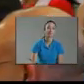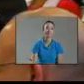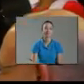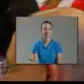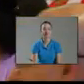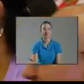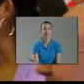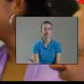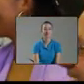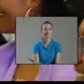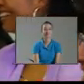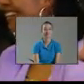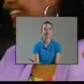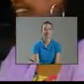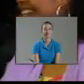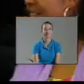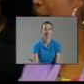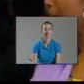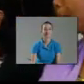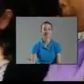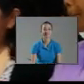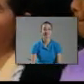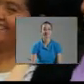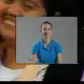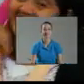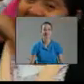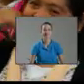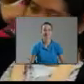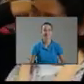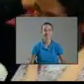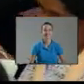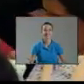Drogadictos que llegaban, desnudos, compraron ropa.